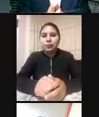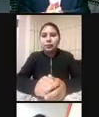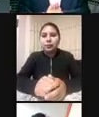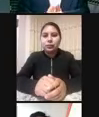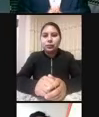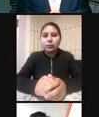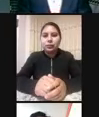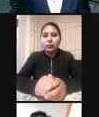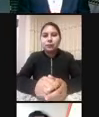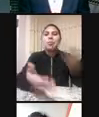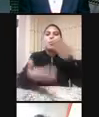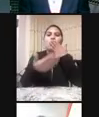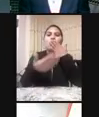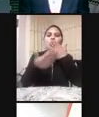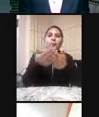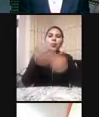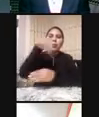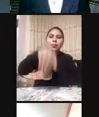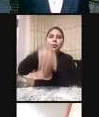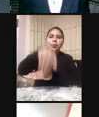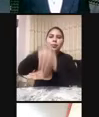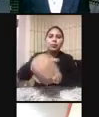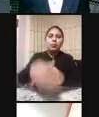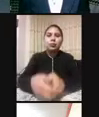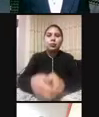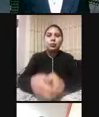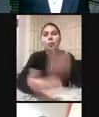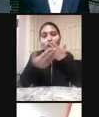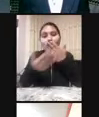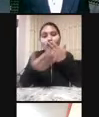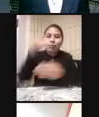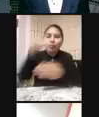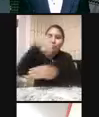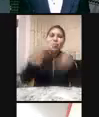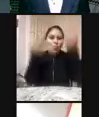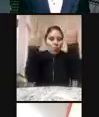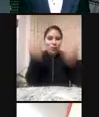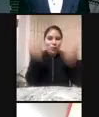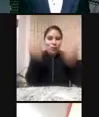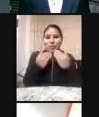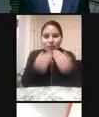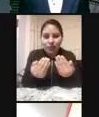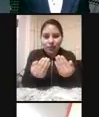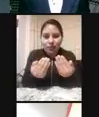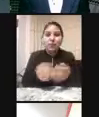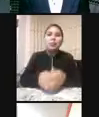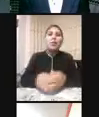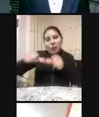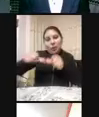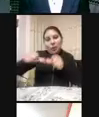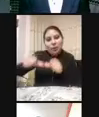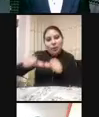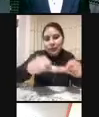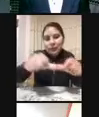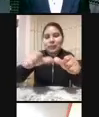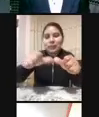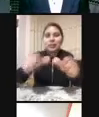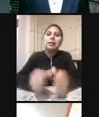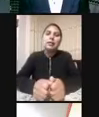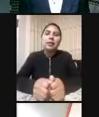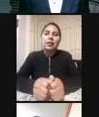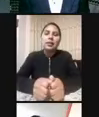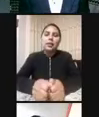buenas noches. Bienvenida. Buenas noches. Muchas gracias. Pues vamos a continuar, yo creo que están ahí atentos los papás y